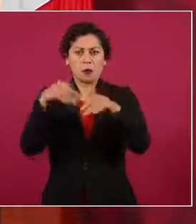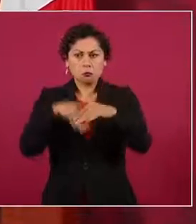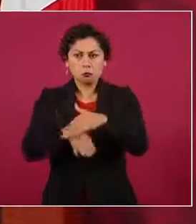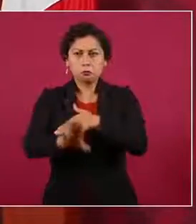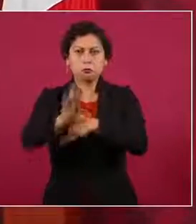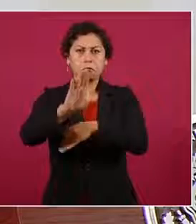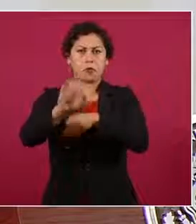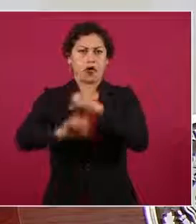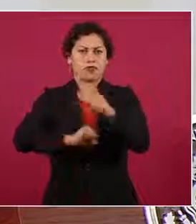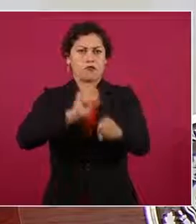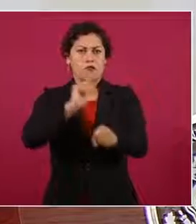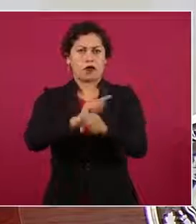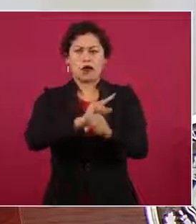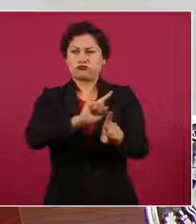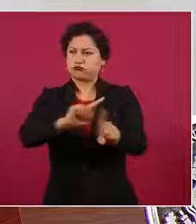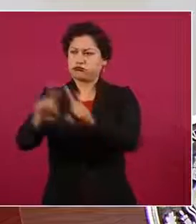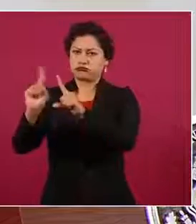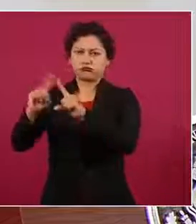fauna.